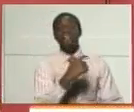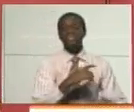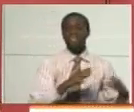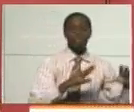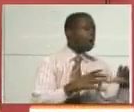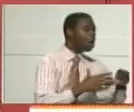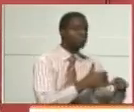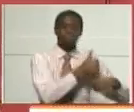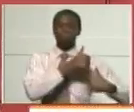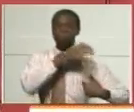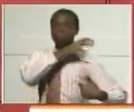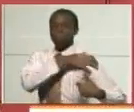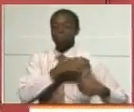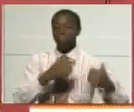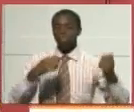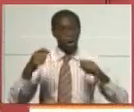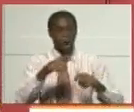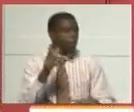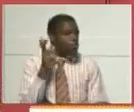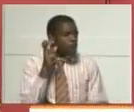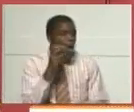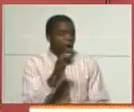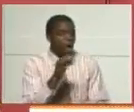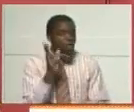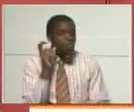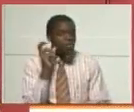¿Me escuchan?